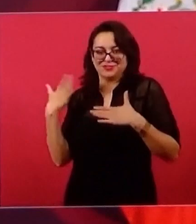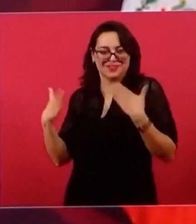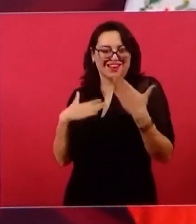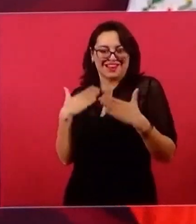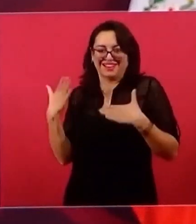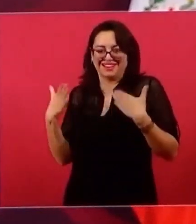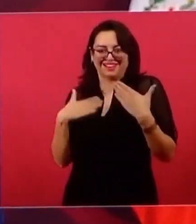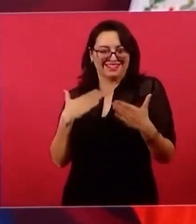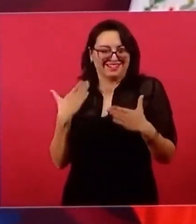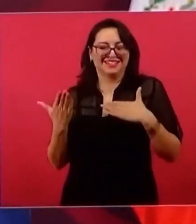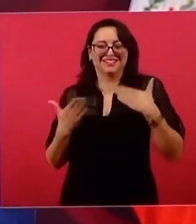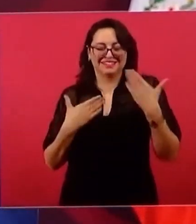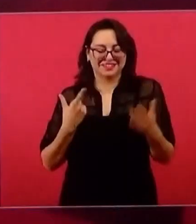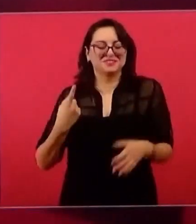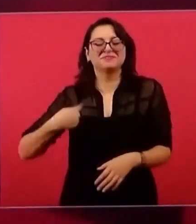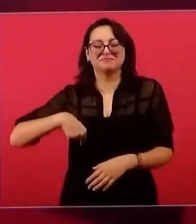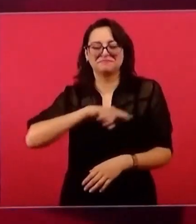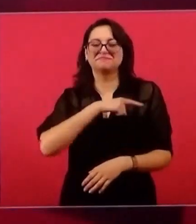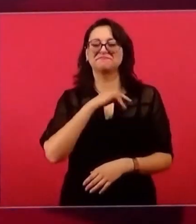Pero nosotros sí vamos